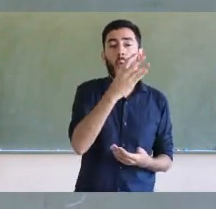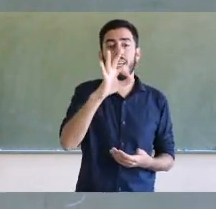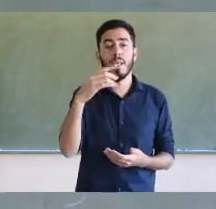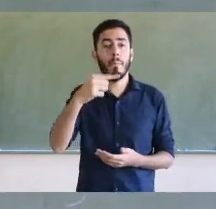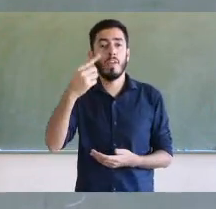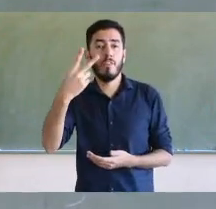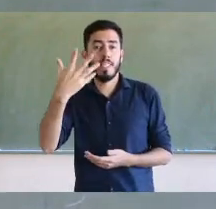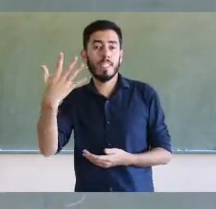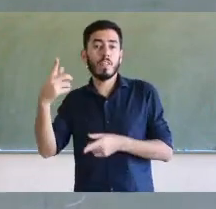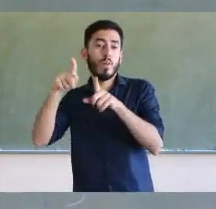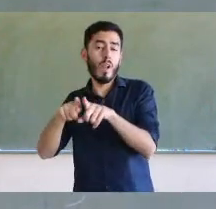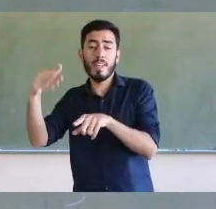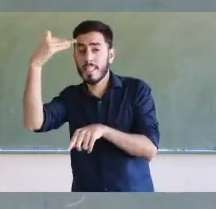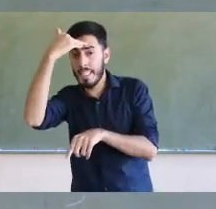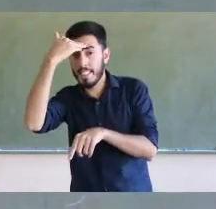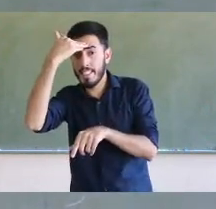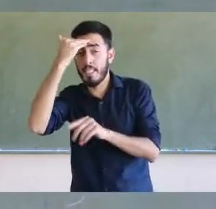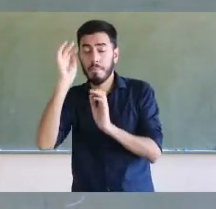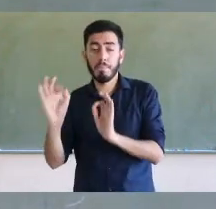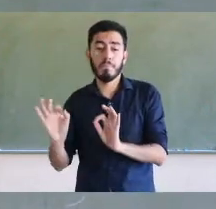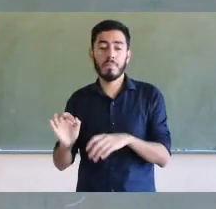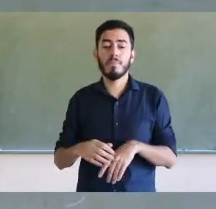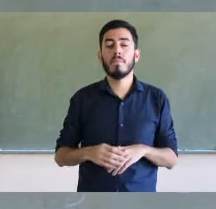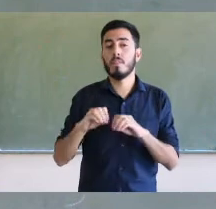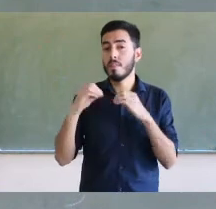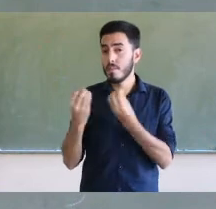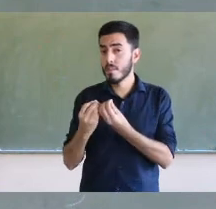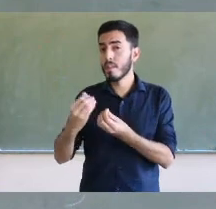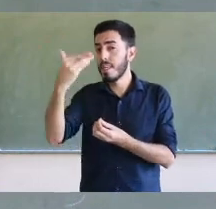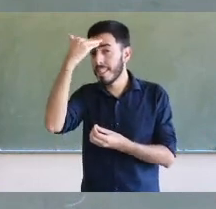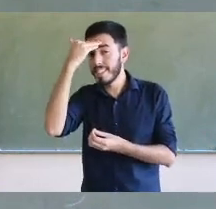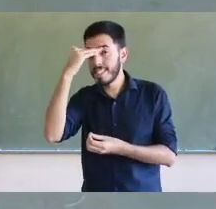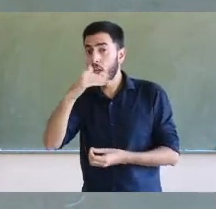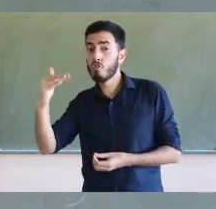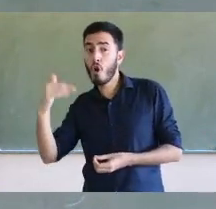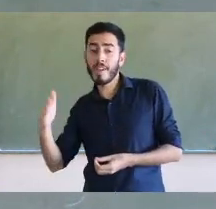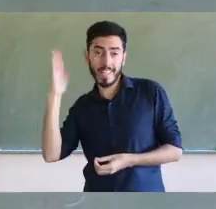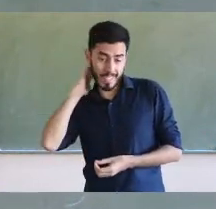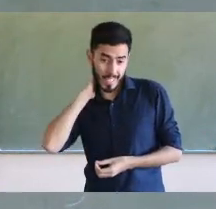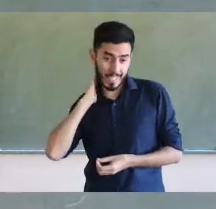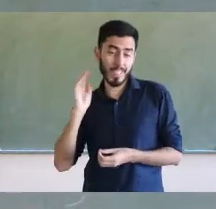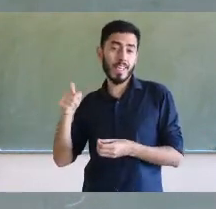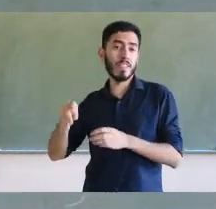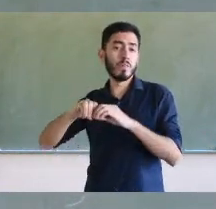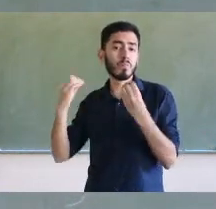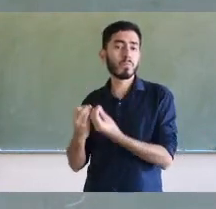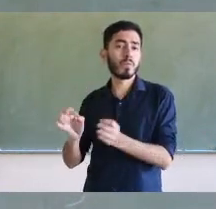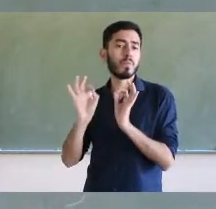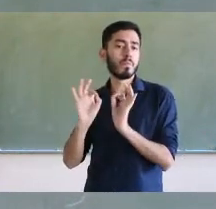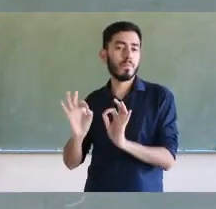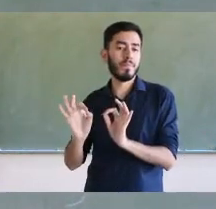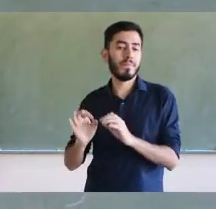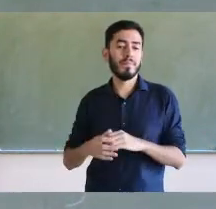¿sí? Que nos va a quedar 15, ¿sí? 15 sobre 16 agos. Este es nuestro resultado del ejercicio